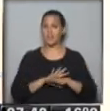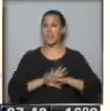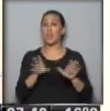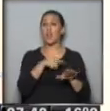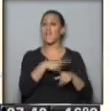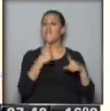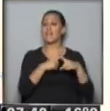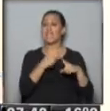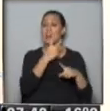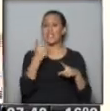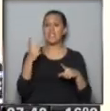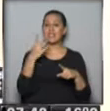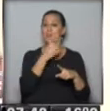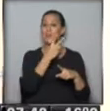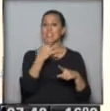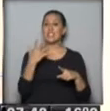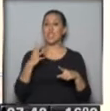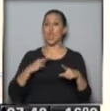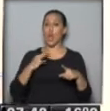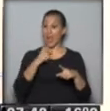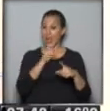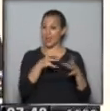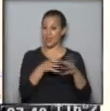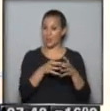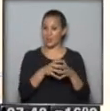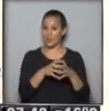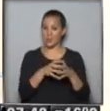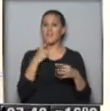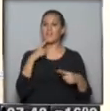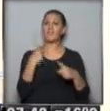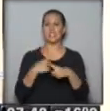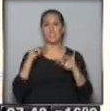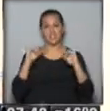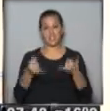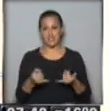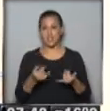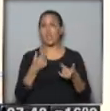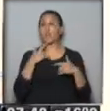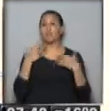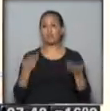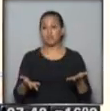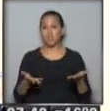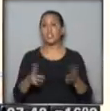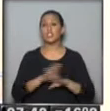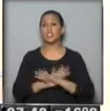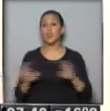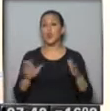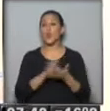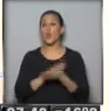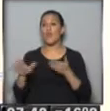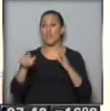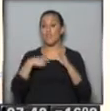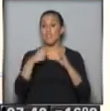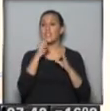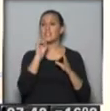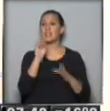25 años y que entonces la mejor manera es festejando, sí, exactamente. Así que por eso están lanzando un nuevo video, se